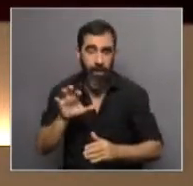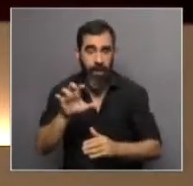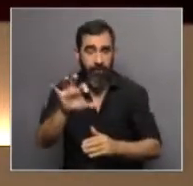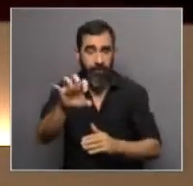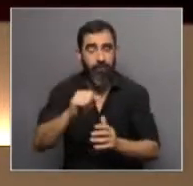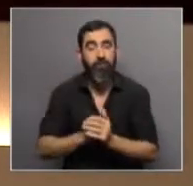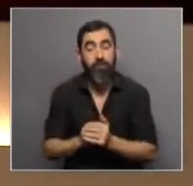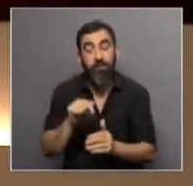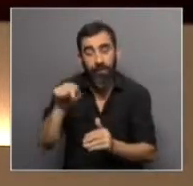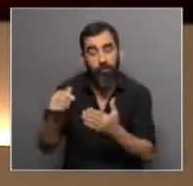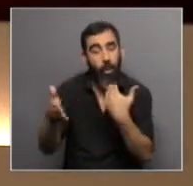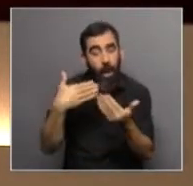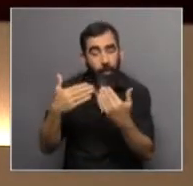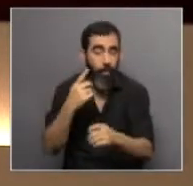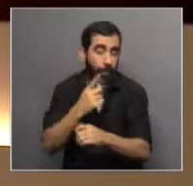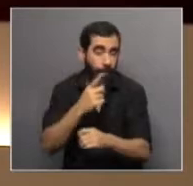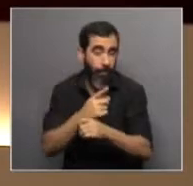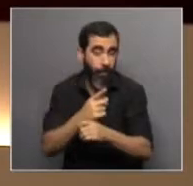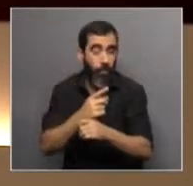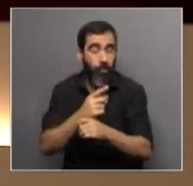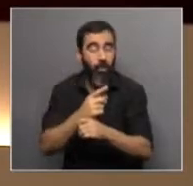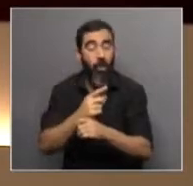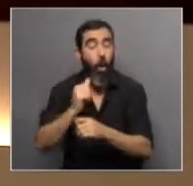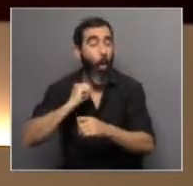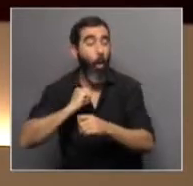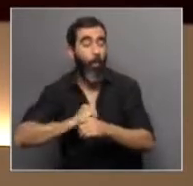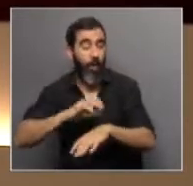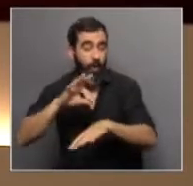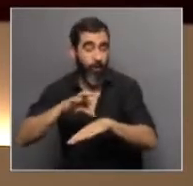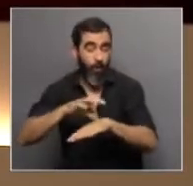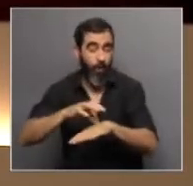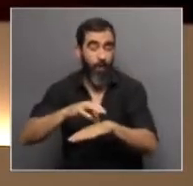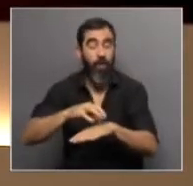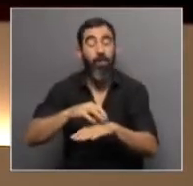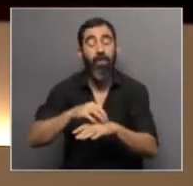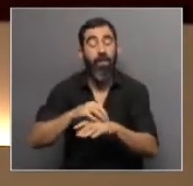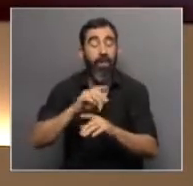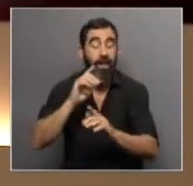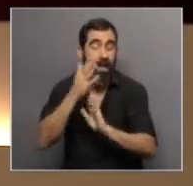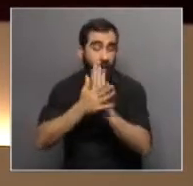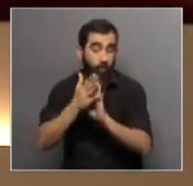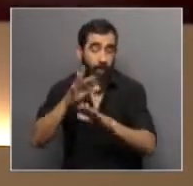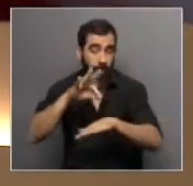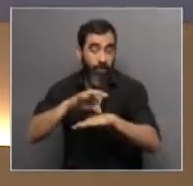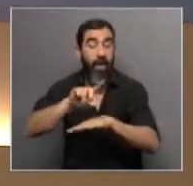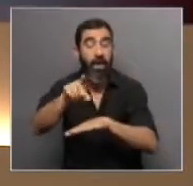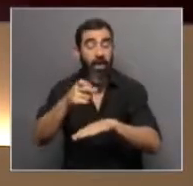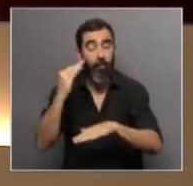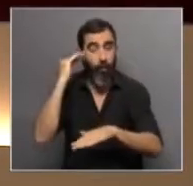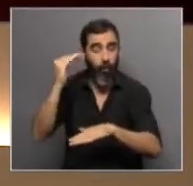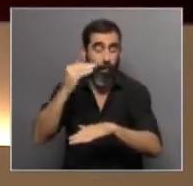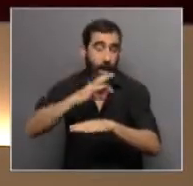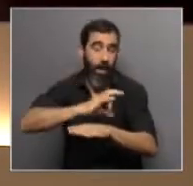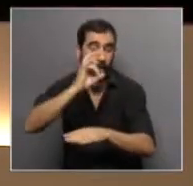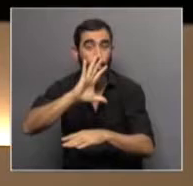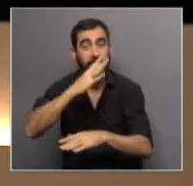cáncer? De eso hablaremos en primer término con la cirujana Sonia Baudrandi, integrante de la Academia Nacional de Medicina, ex profesora grado 5